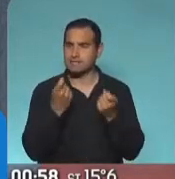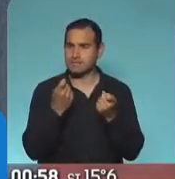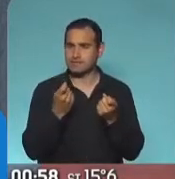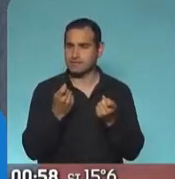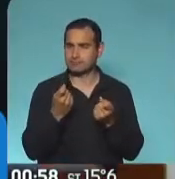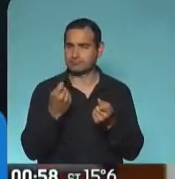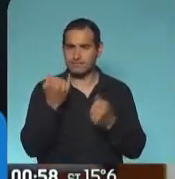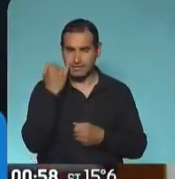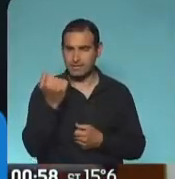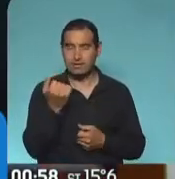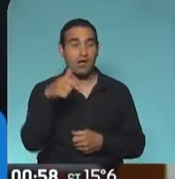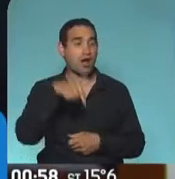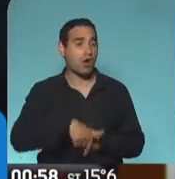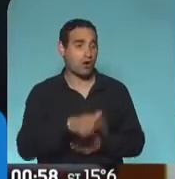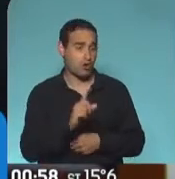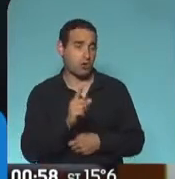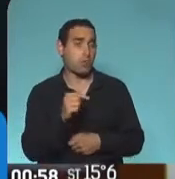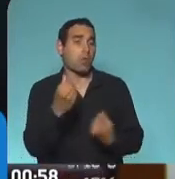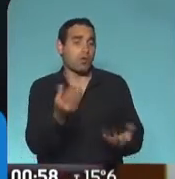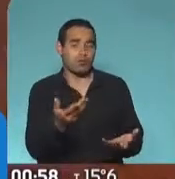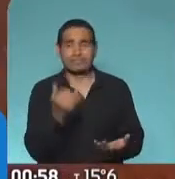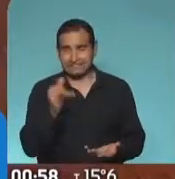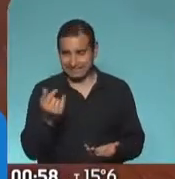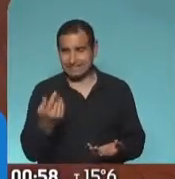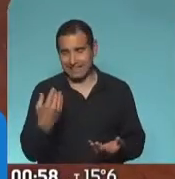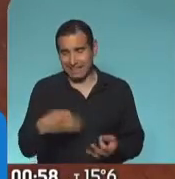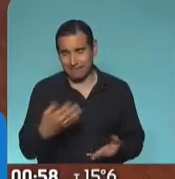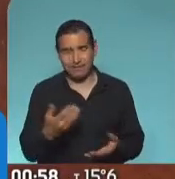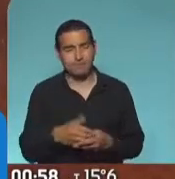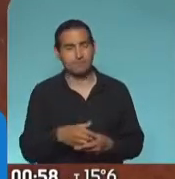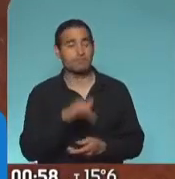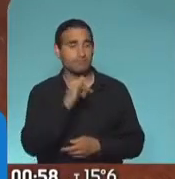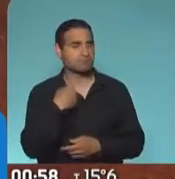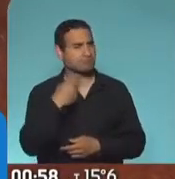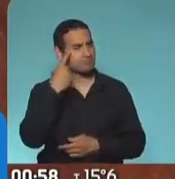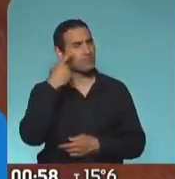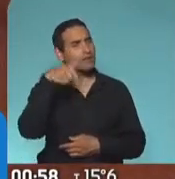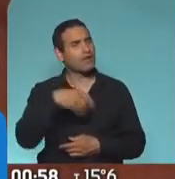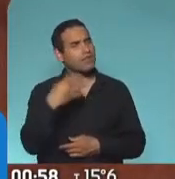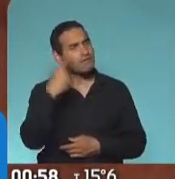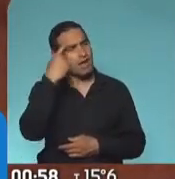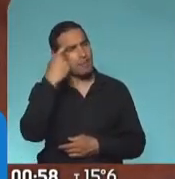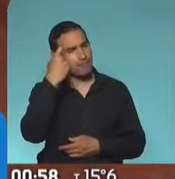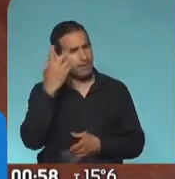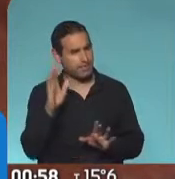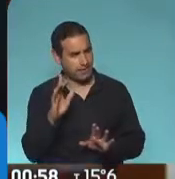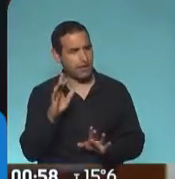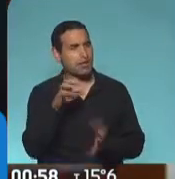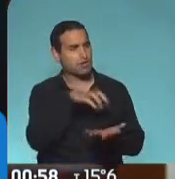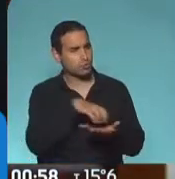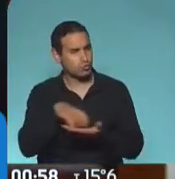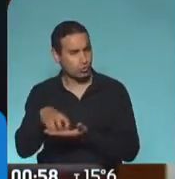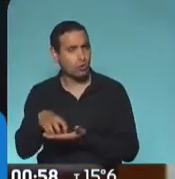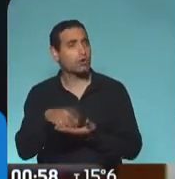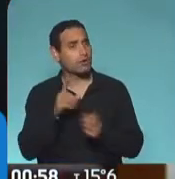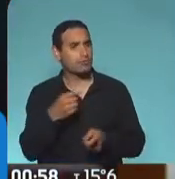si no es ahora cuando yo creo que acá debe haber un aprendizaje institucional no sólo en lo que creo que